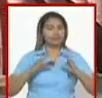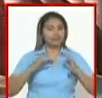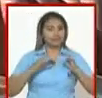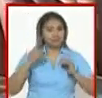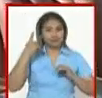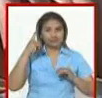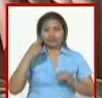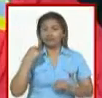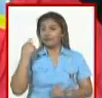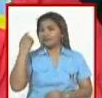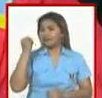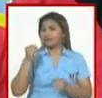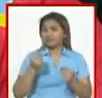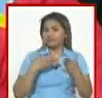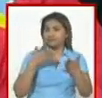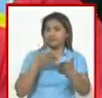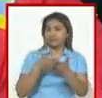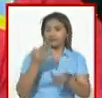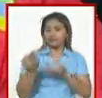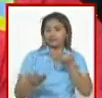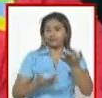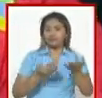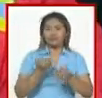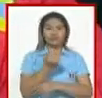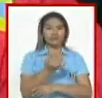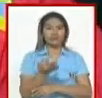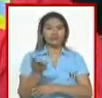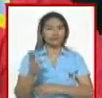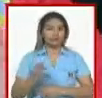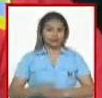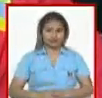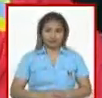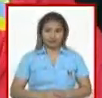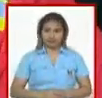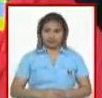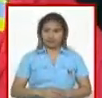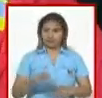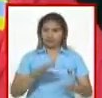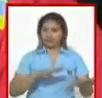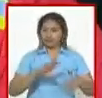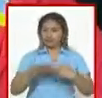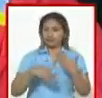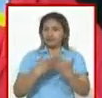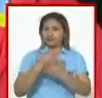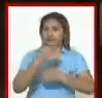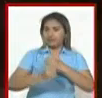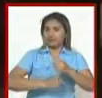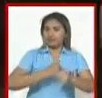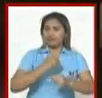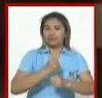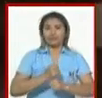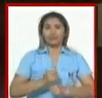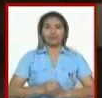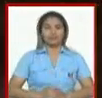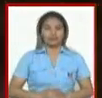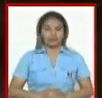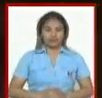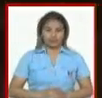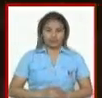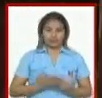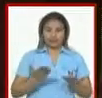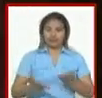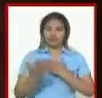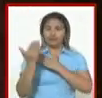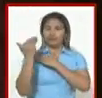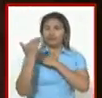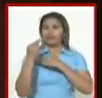justamente para poder combatir cualquier tipo de incendio siniestro que nos presenta y santacruz como lo he venido haciendo durante todo este año y él dice que no nos queda volver aquí